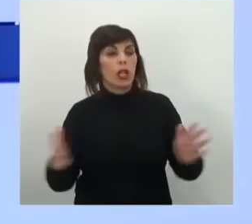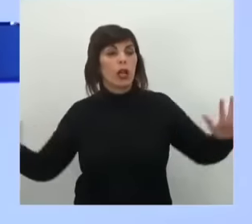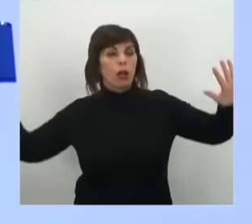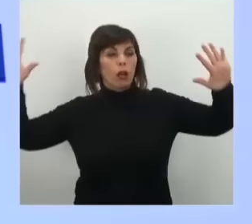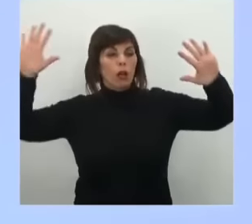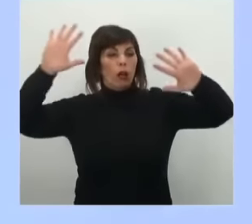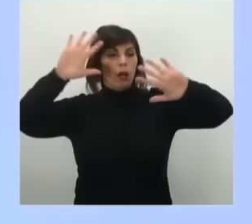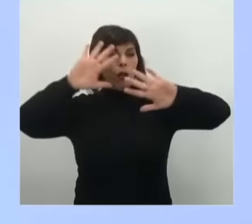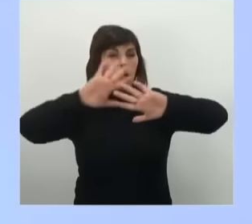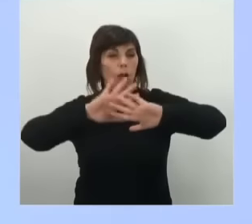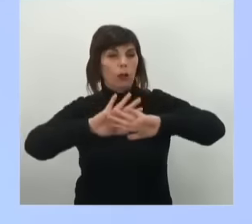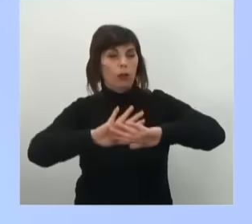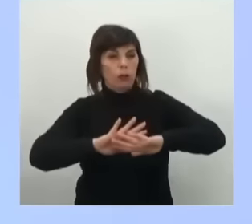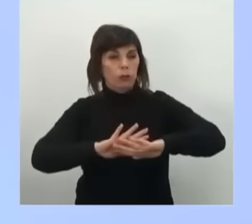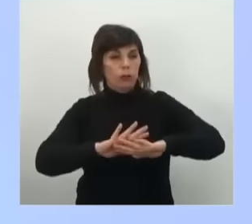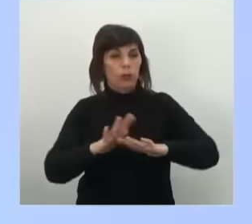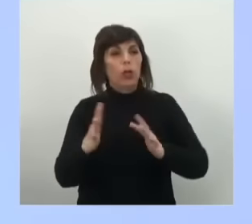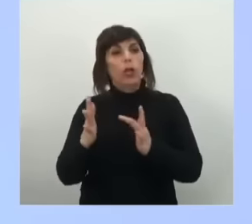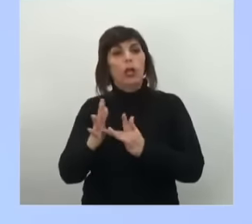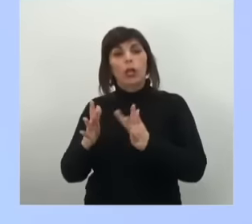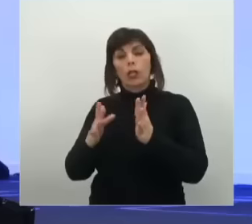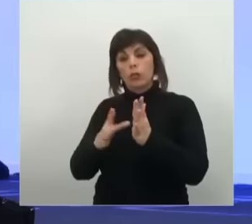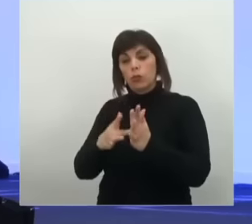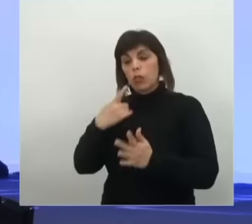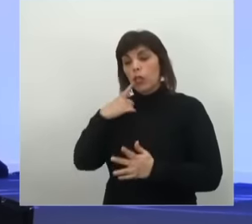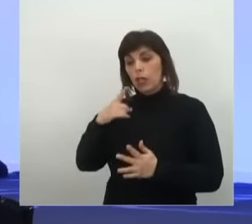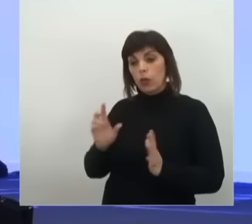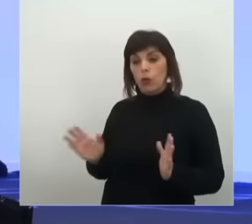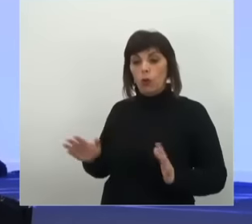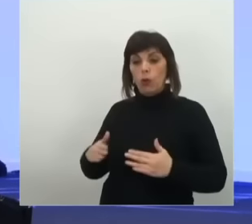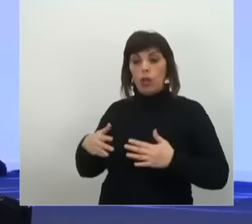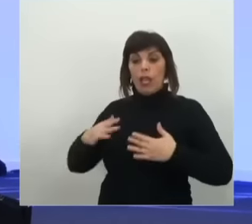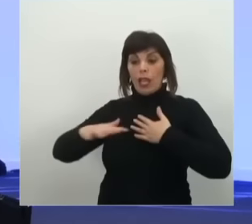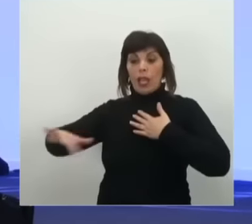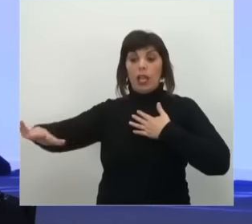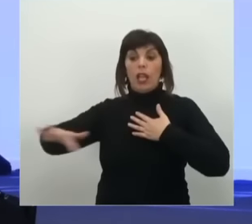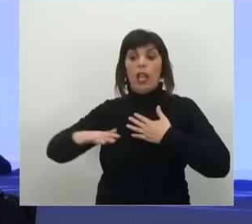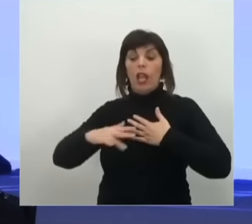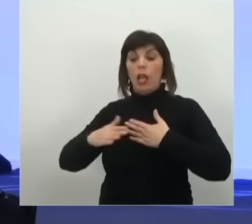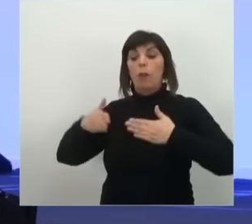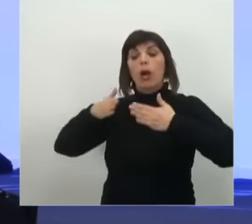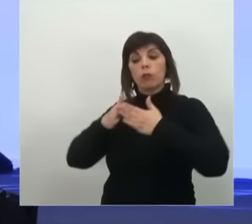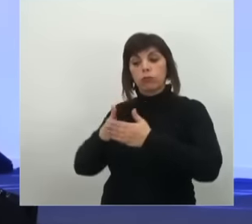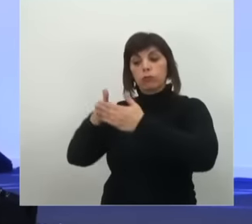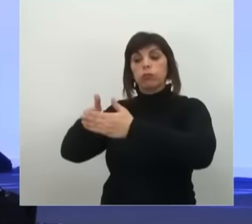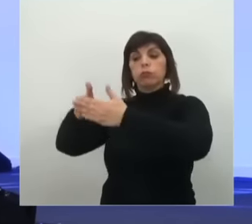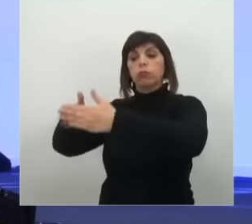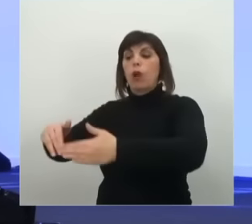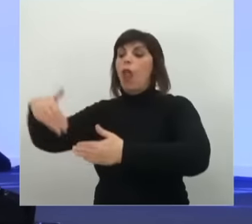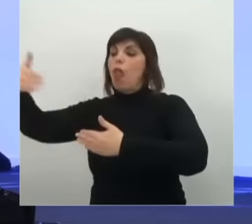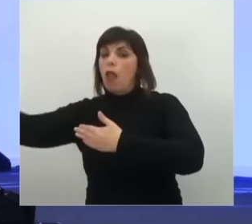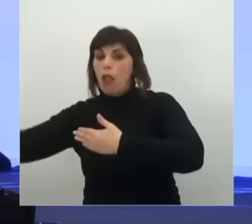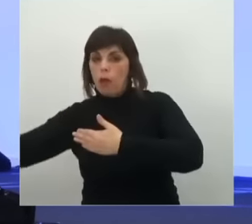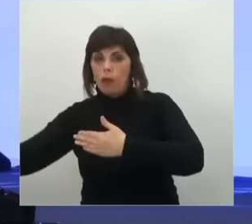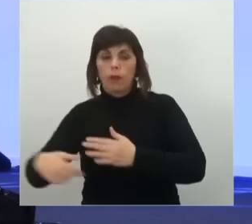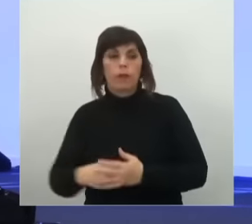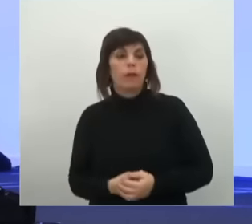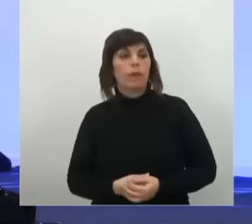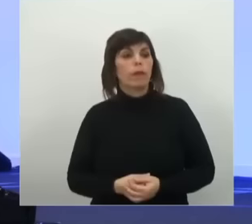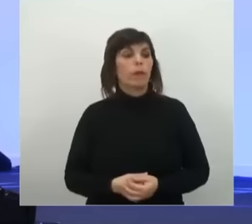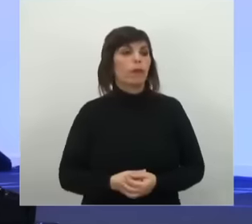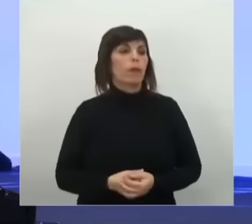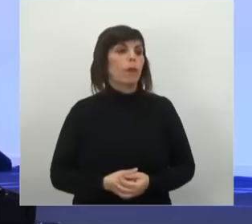les dijo pasemos al otro lado número uno cuando el